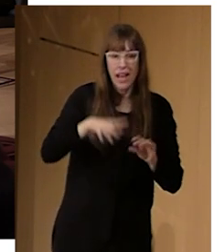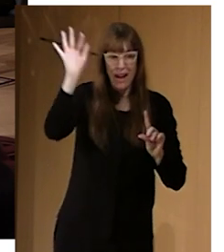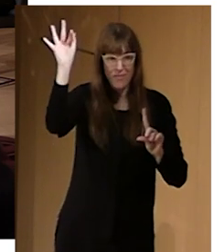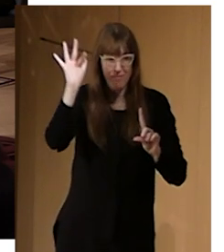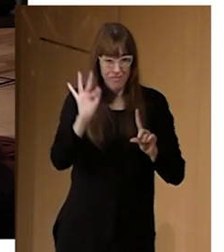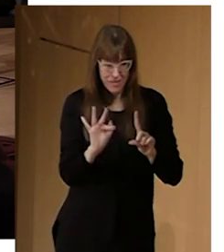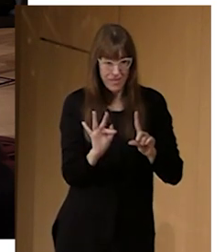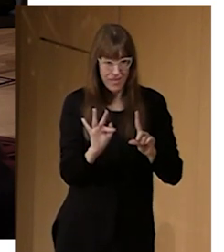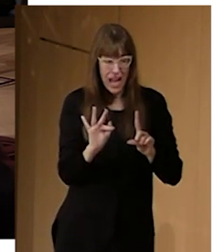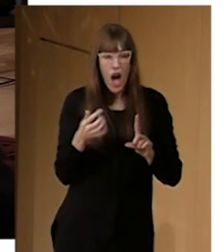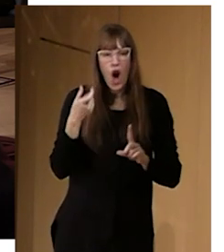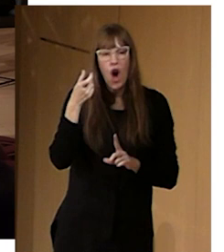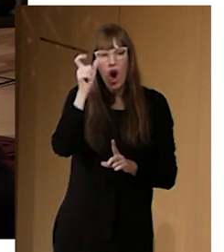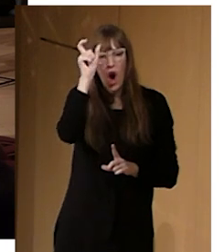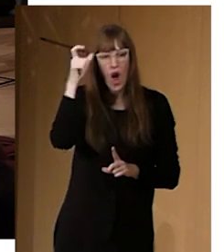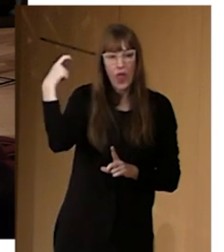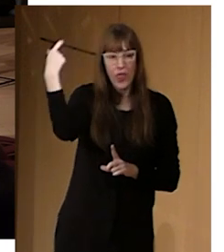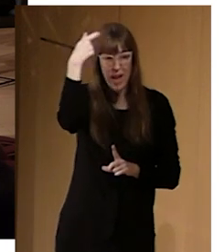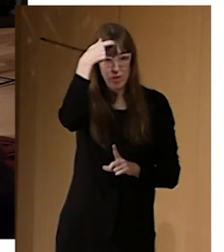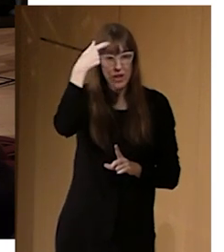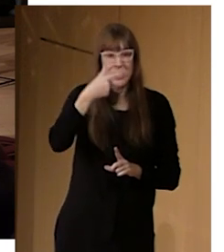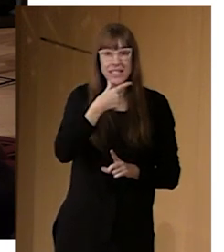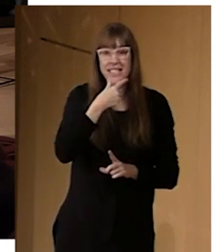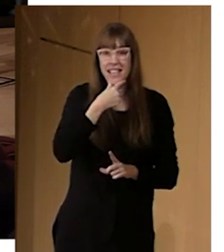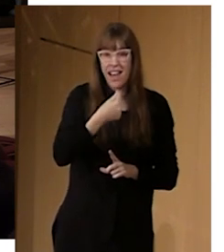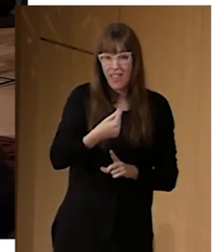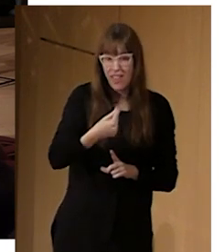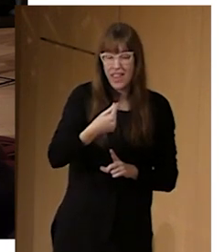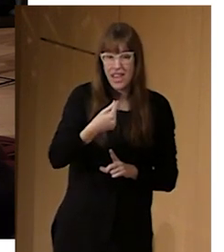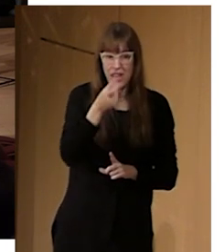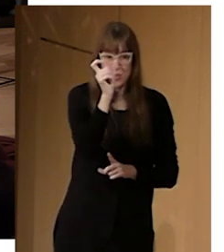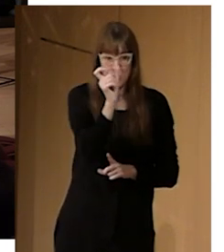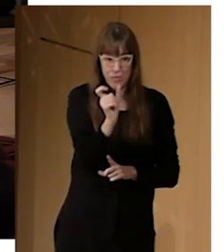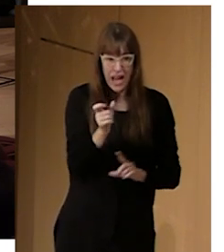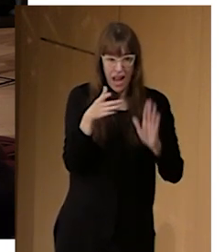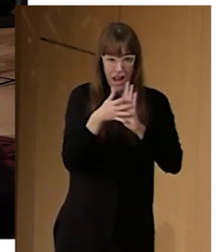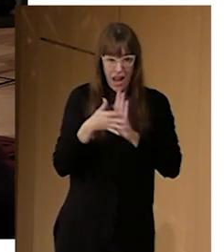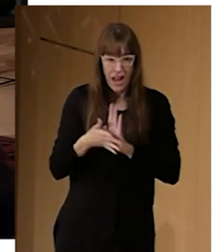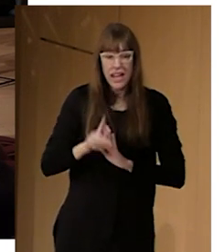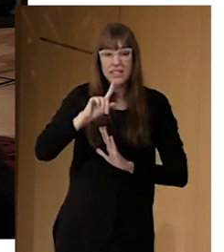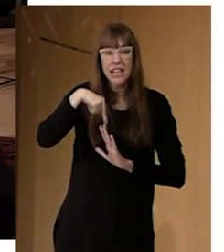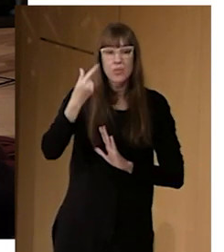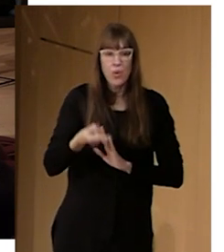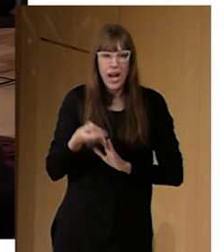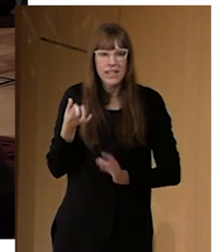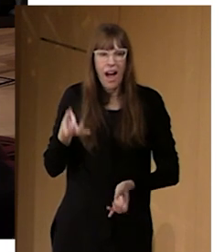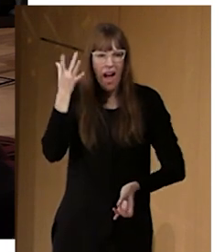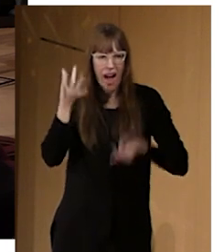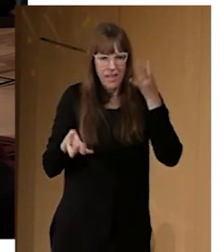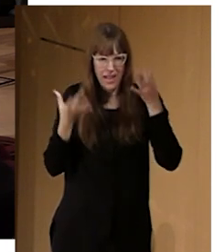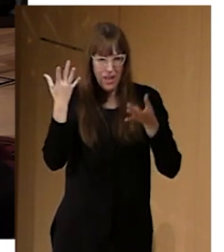conceptos muy sencillos y luego al final se les Proponen unas actividades no esto lo que he